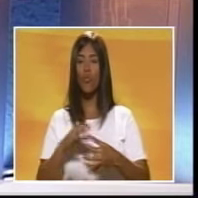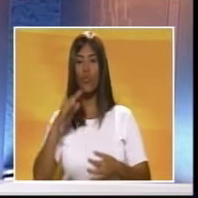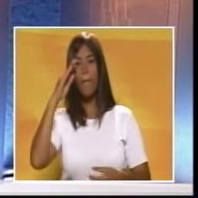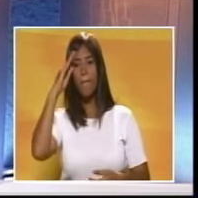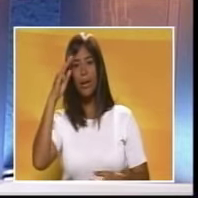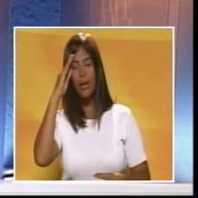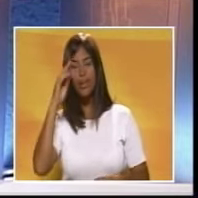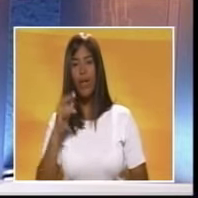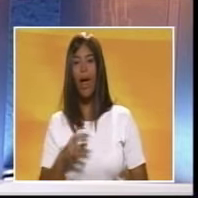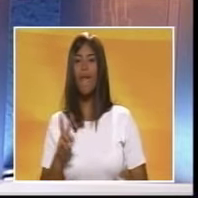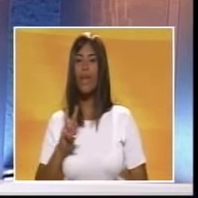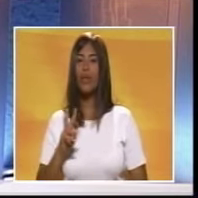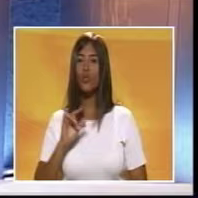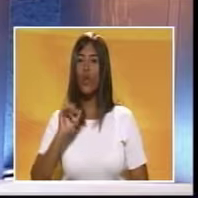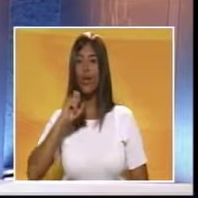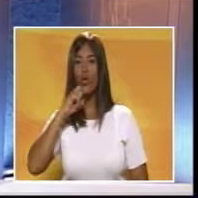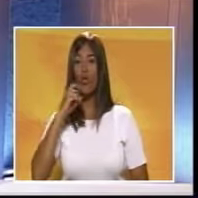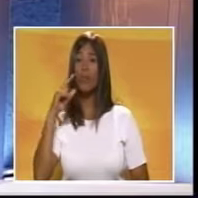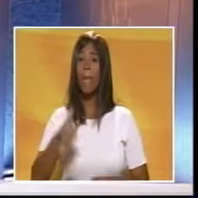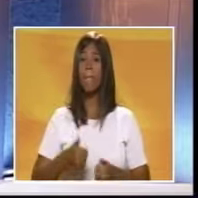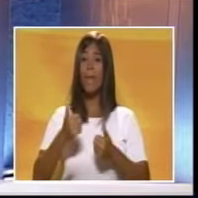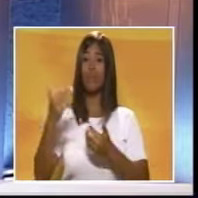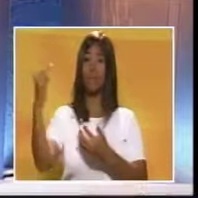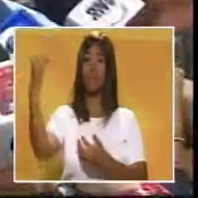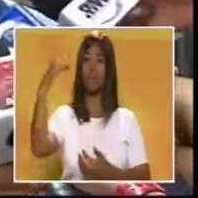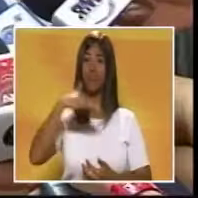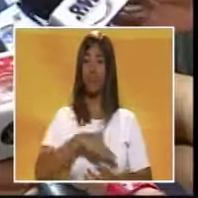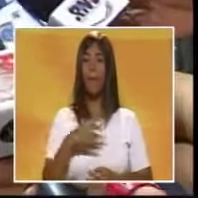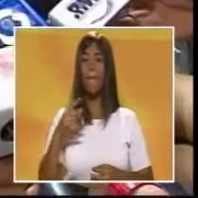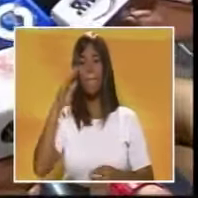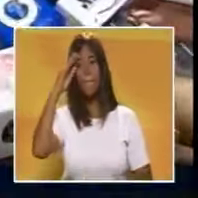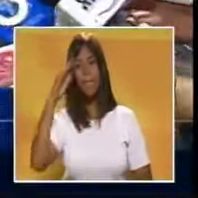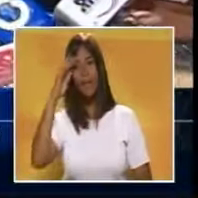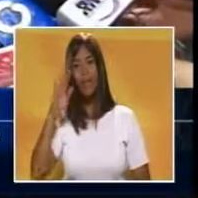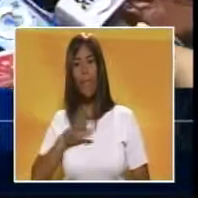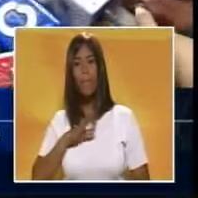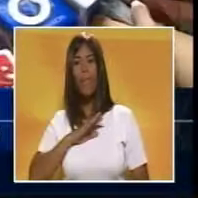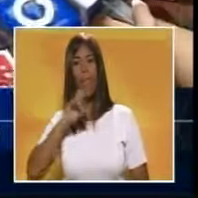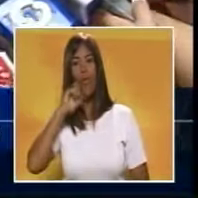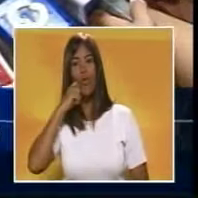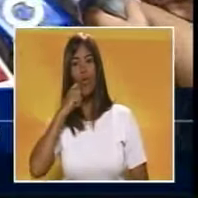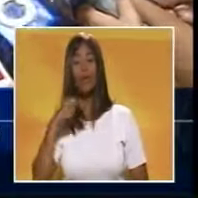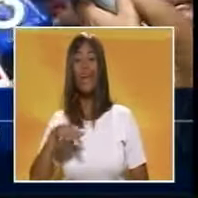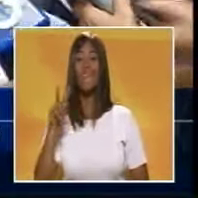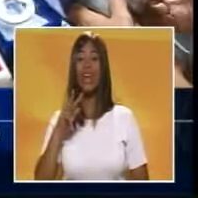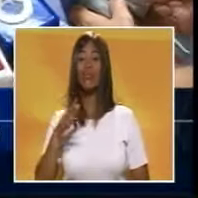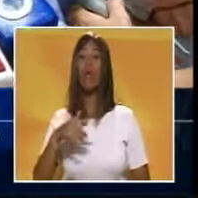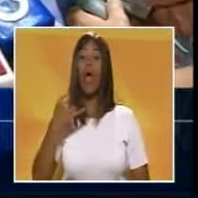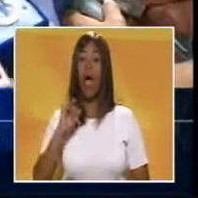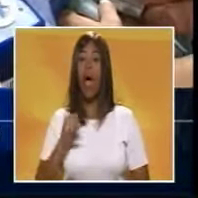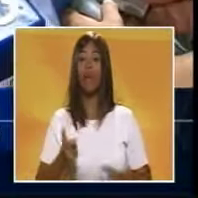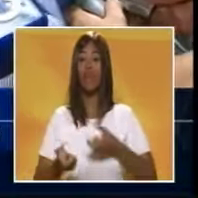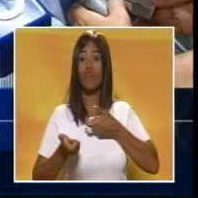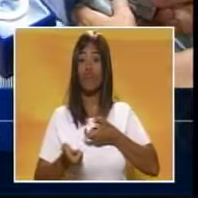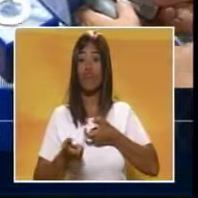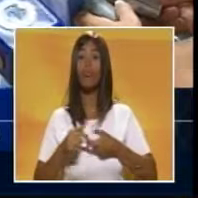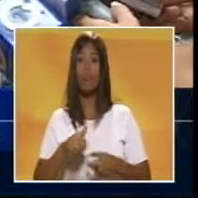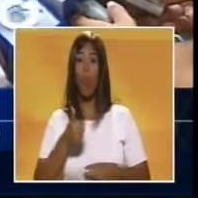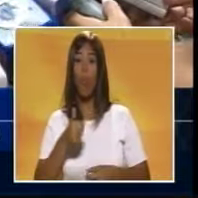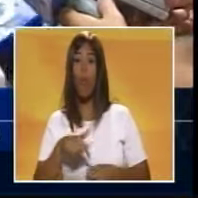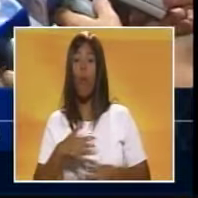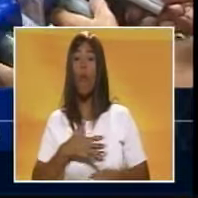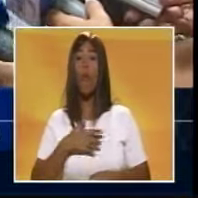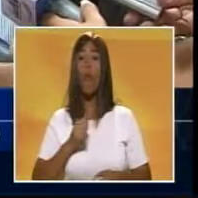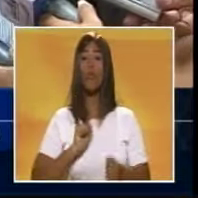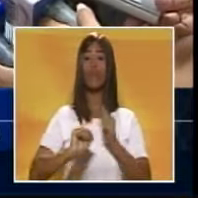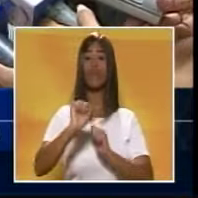Rusia llegarán más tropas militares de Moscú al país. Gil explicó que Venezuela tiene un sistema de armas bastante complejo que permite defender